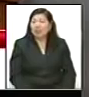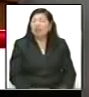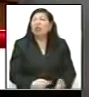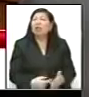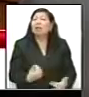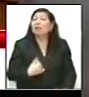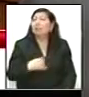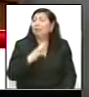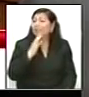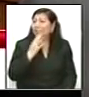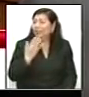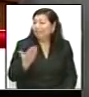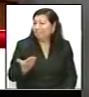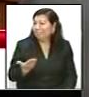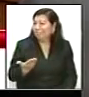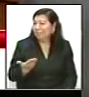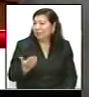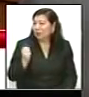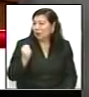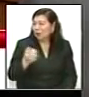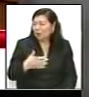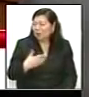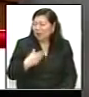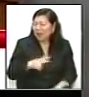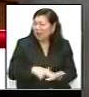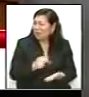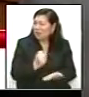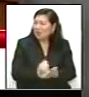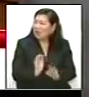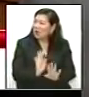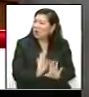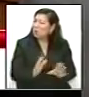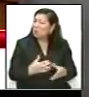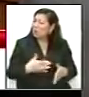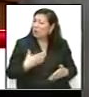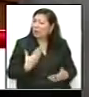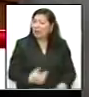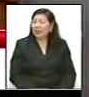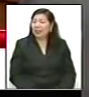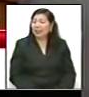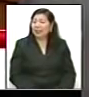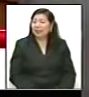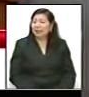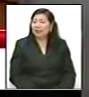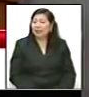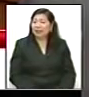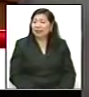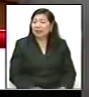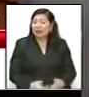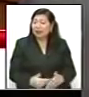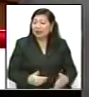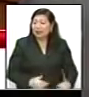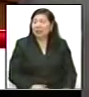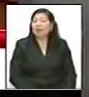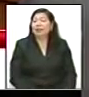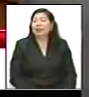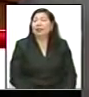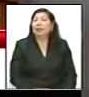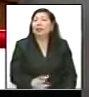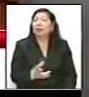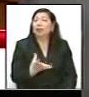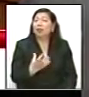estamos hablando? Por puro derecho no puede aprobarse, porque cometeríamos errores que hemos cometido anteriormente. Yo